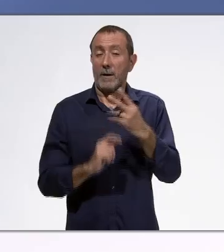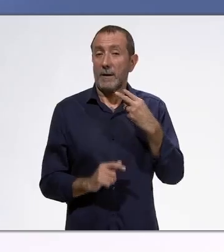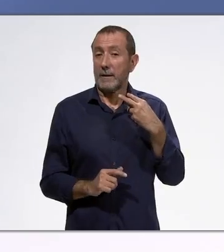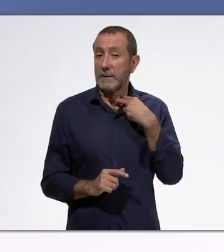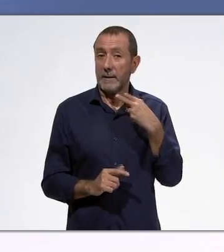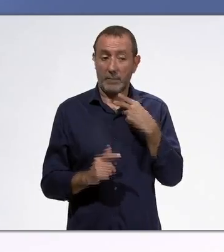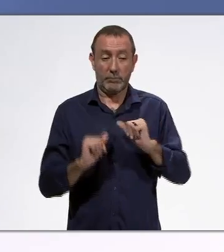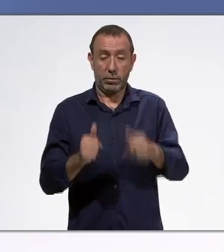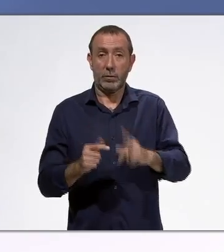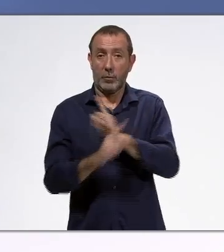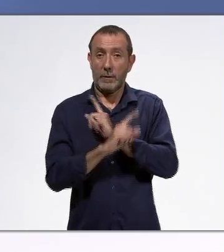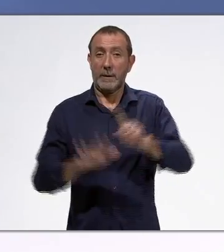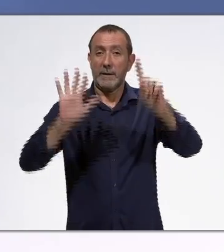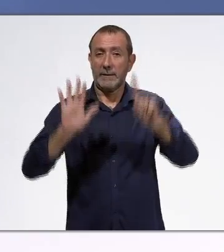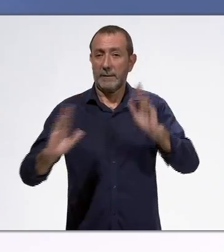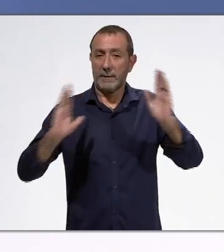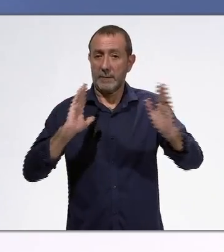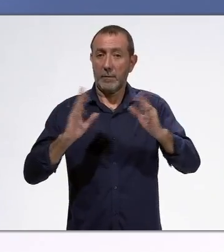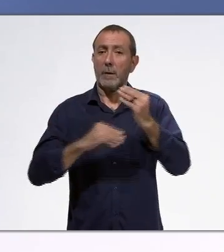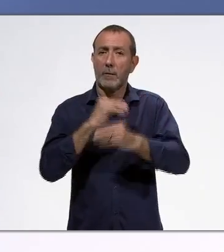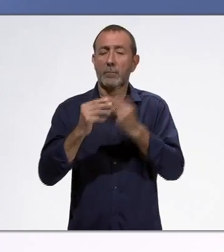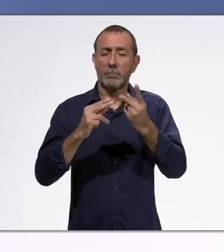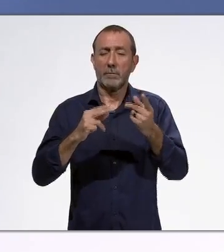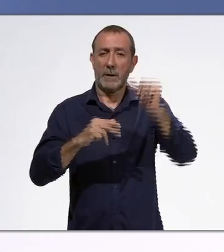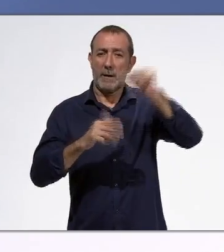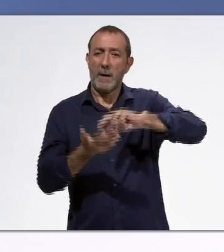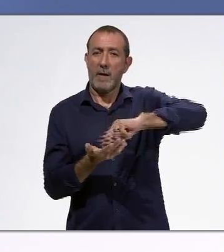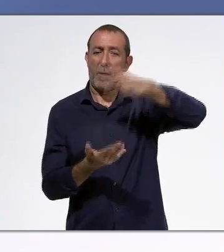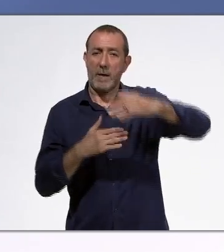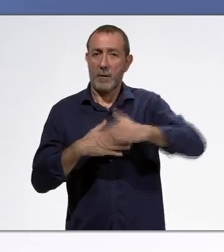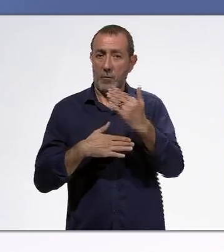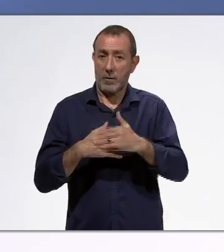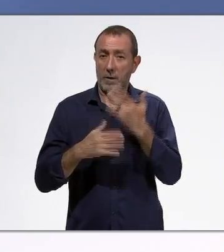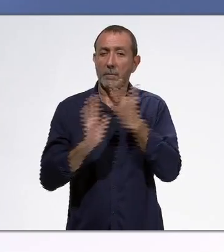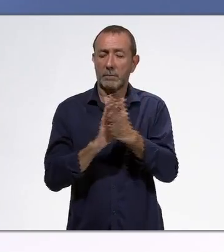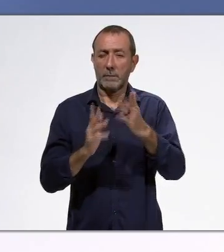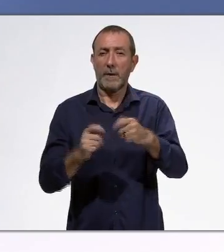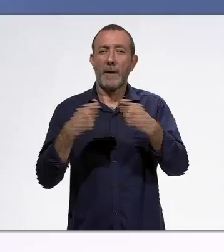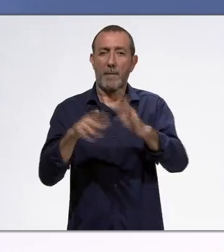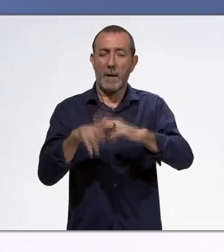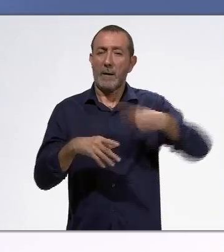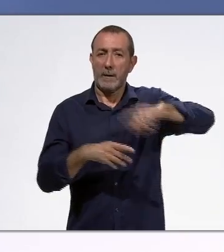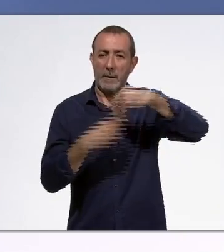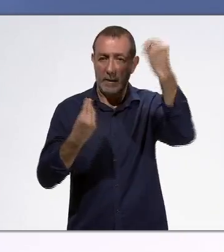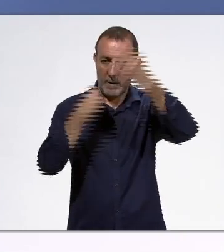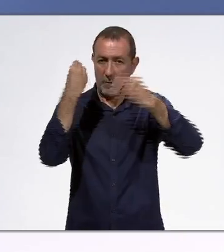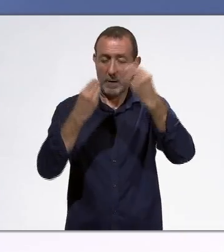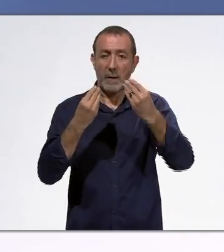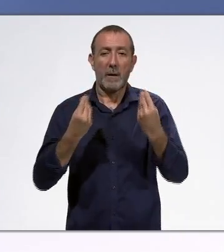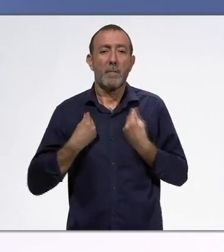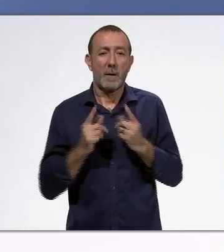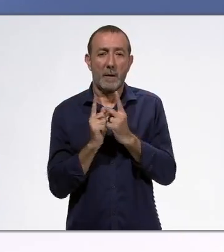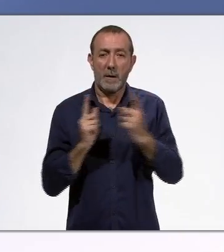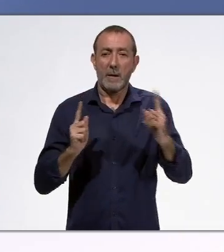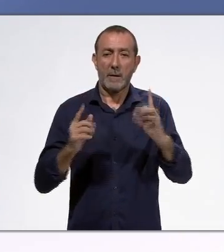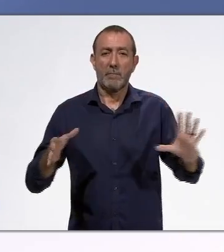en noviembre su séptima temporada y lo va a hacer con un montaje de danza contemporánea que anima a reflexionar sobre la relación del ser humano y